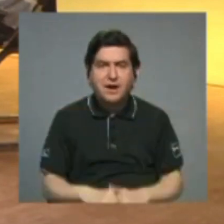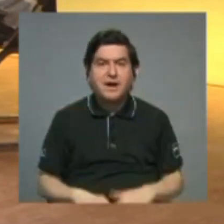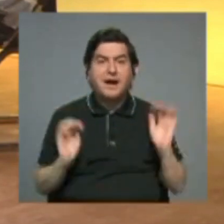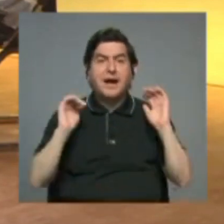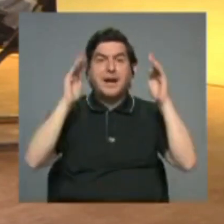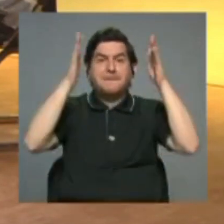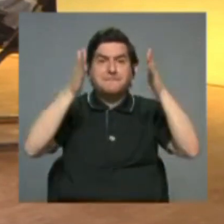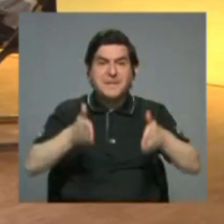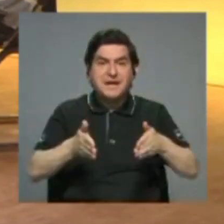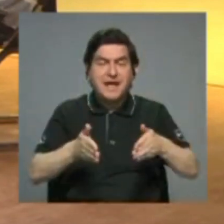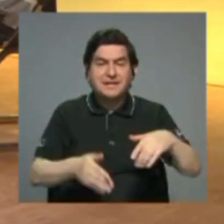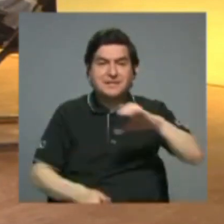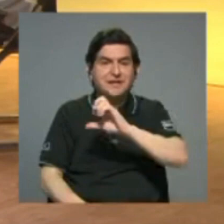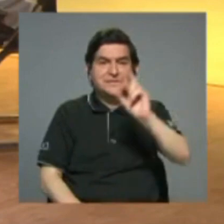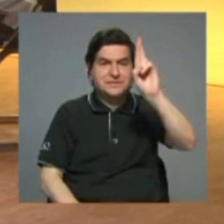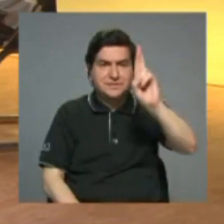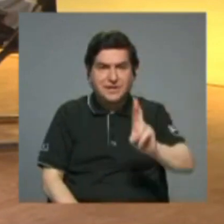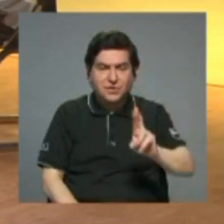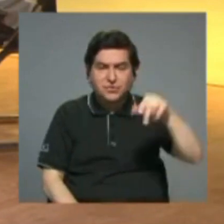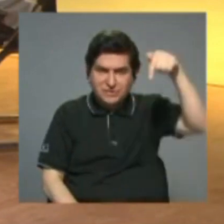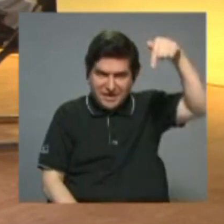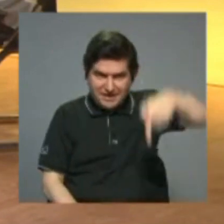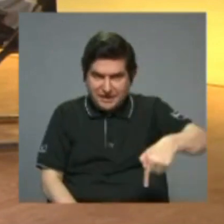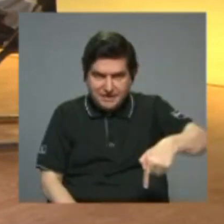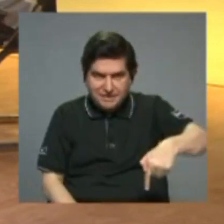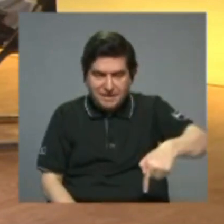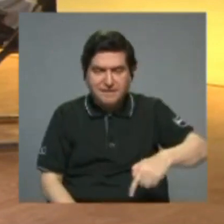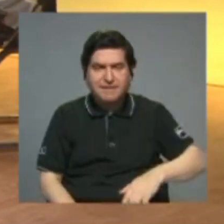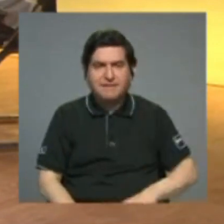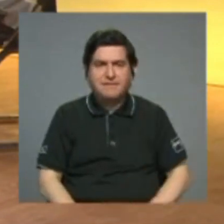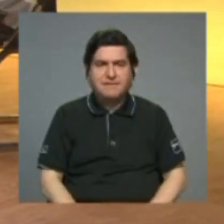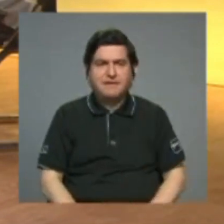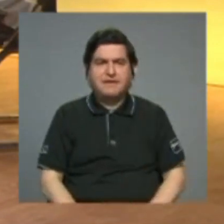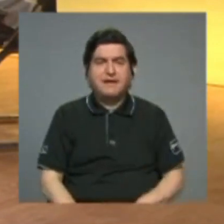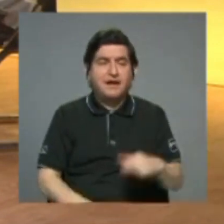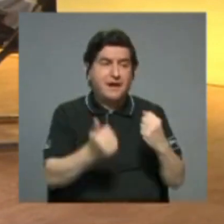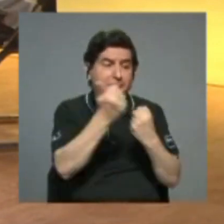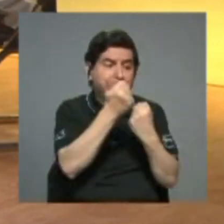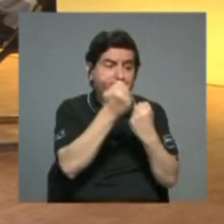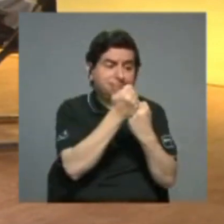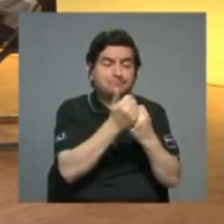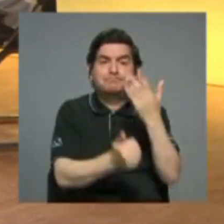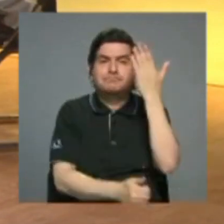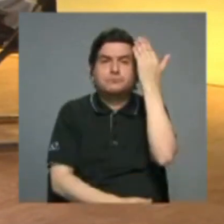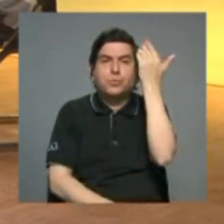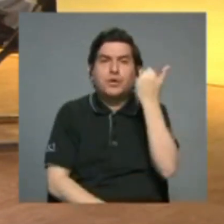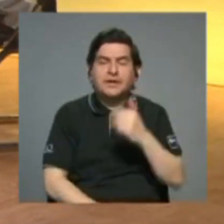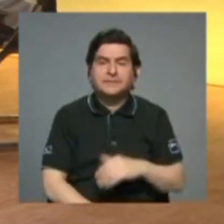migrantes que están en Costa Rica los que las apoyan, porque